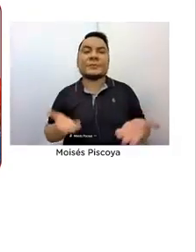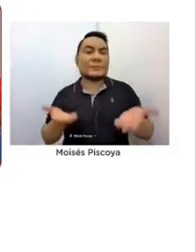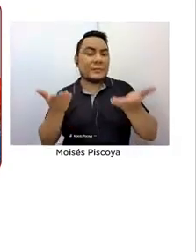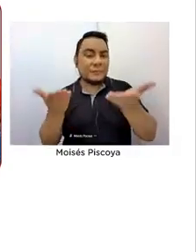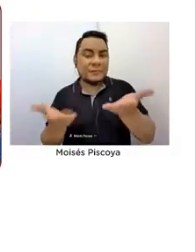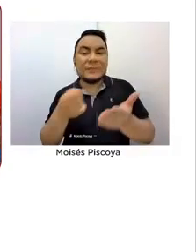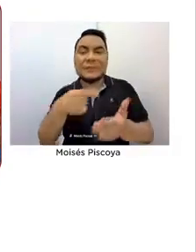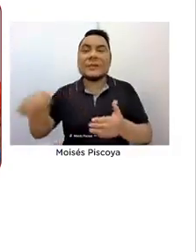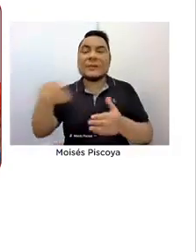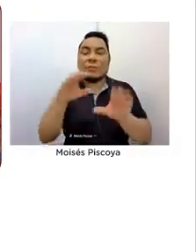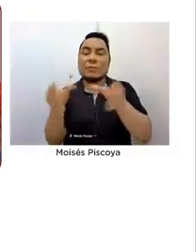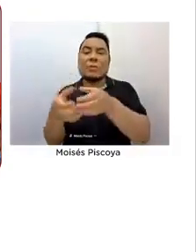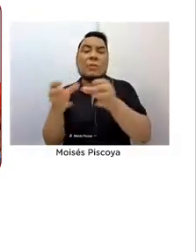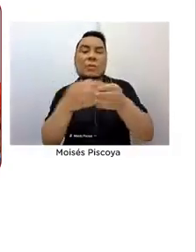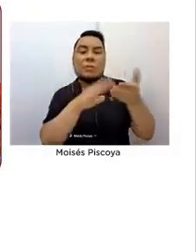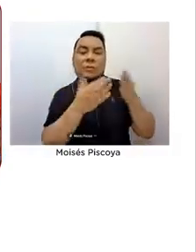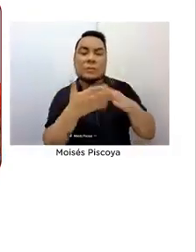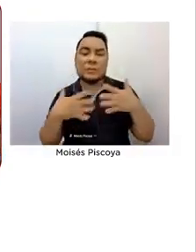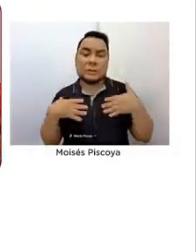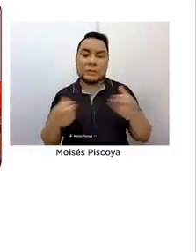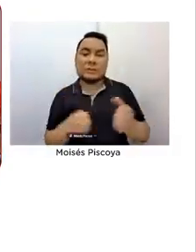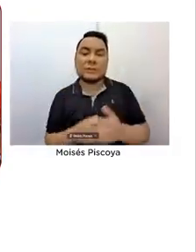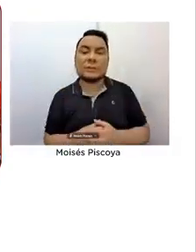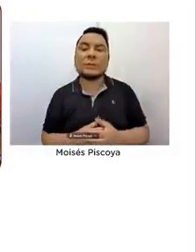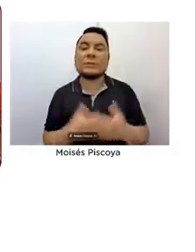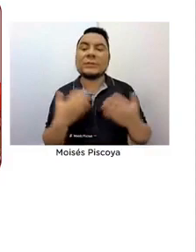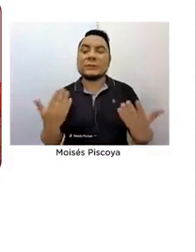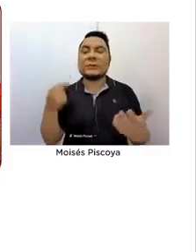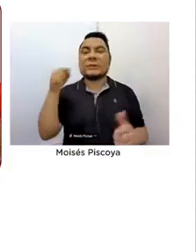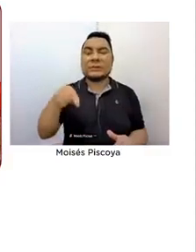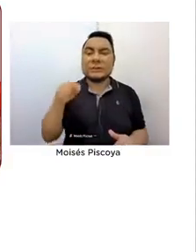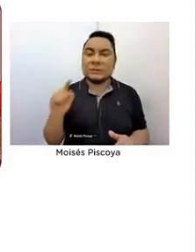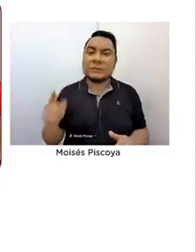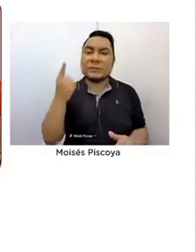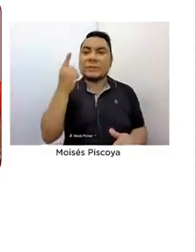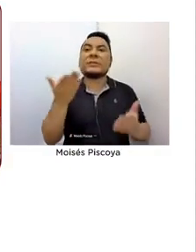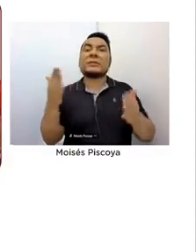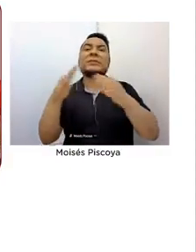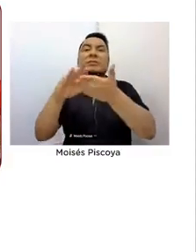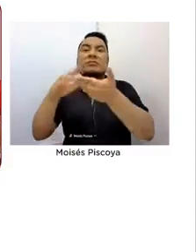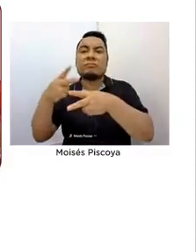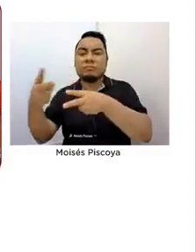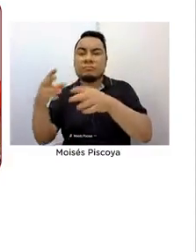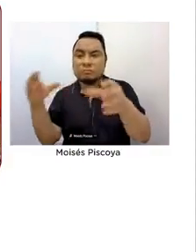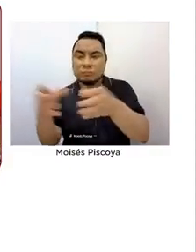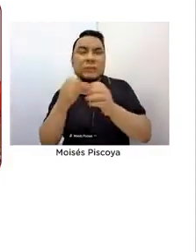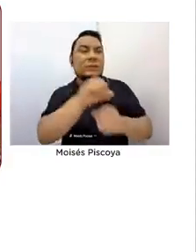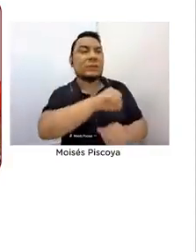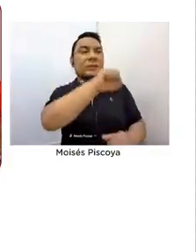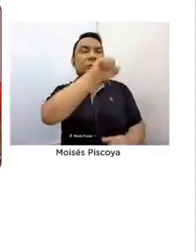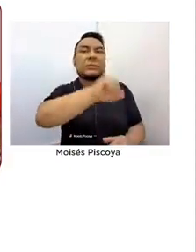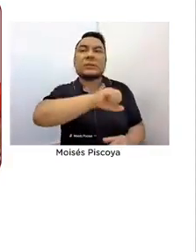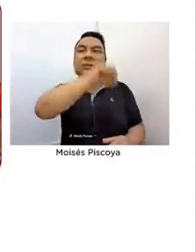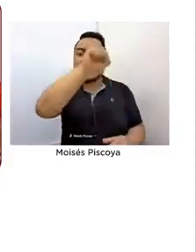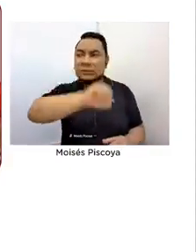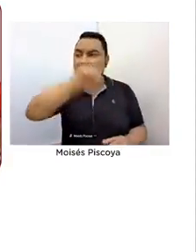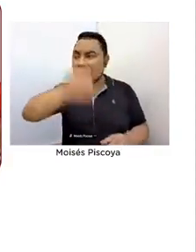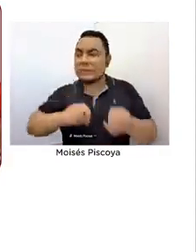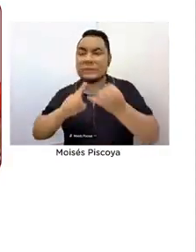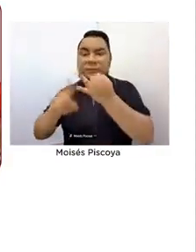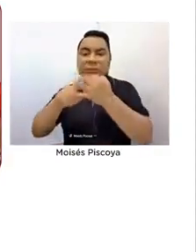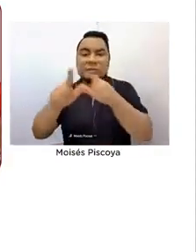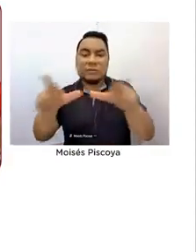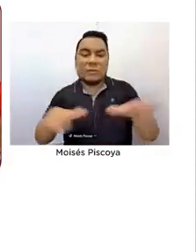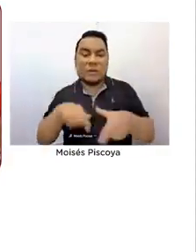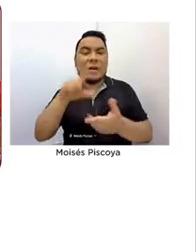a los comités comunitarios de salud, que se han ido conformando en los barrios, en los cerros, en los diversos lugares de nuestra